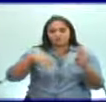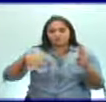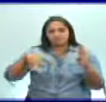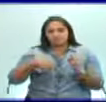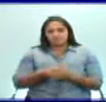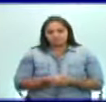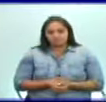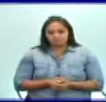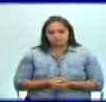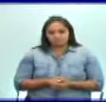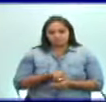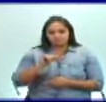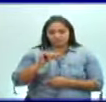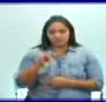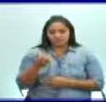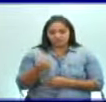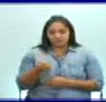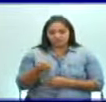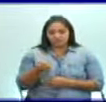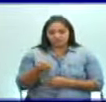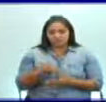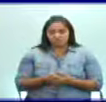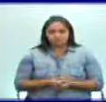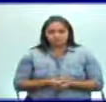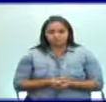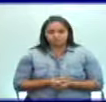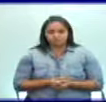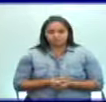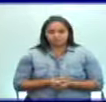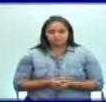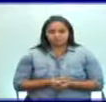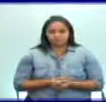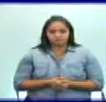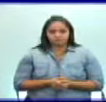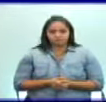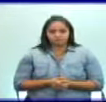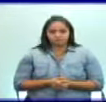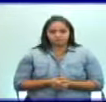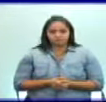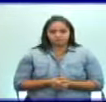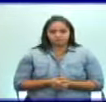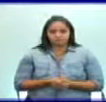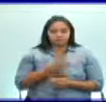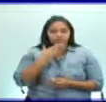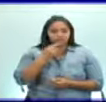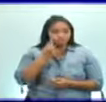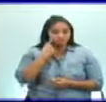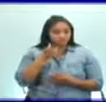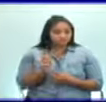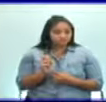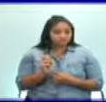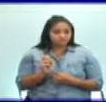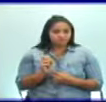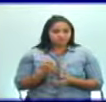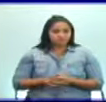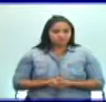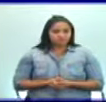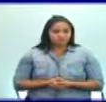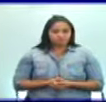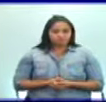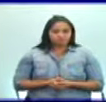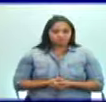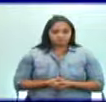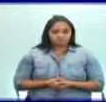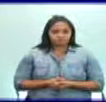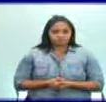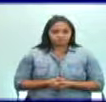la x con a mayor que 0 y a distinto de 1, condiciones necesarias. Ahora bien, miren la ilustración. Si